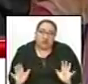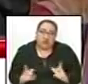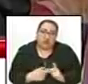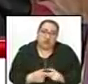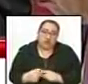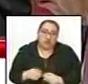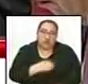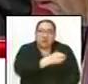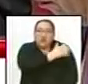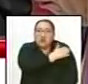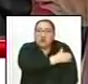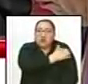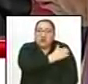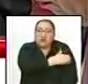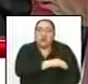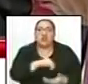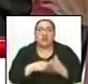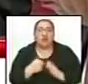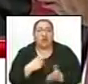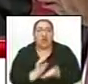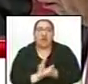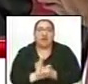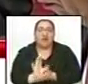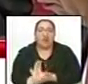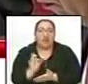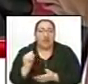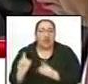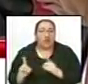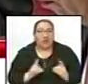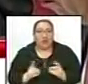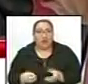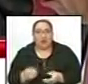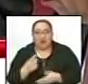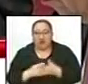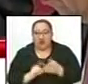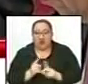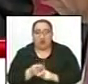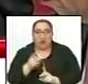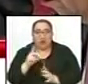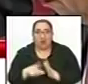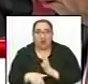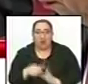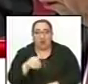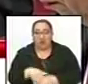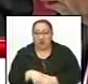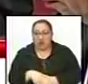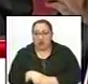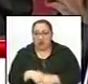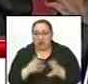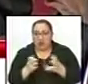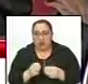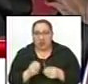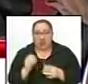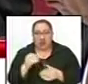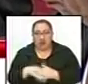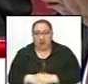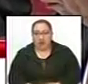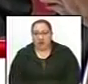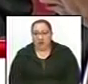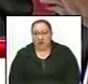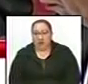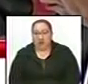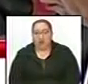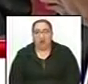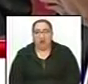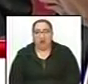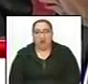haciendo prácticamente es evitar de que haya un debate para ir de frente a la votación. Entonces, ¿qué es lo que se quiere esconder? El